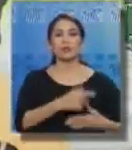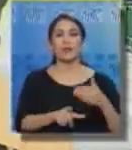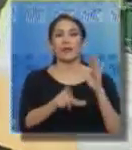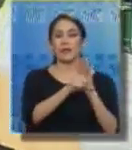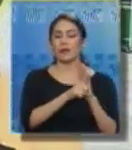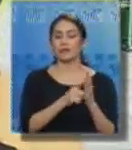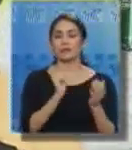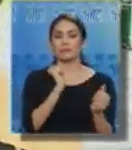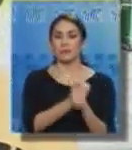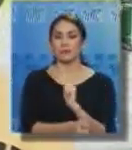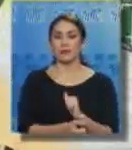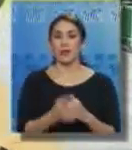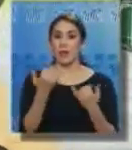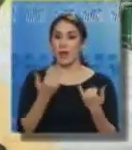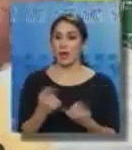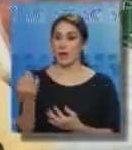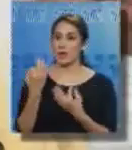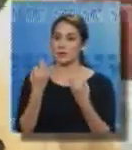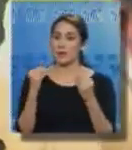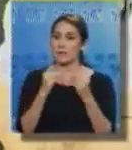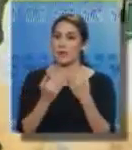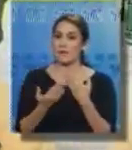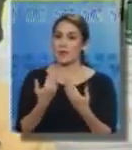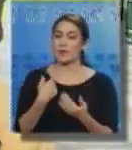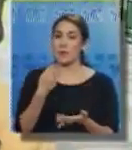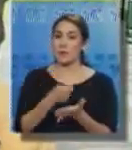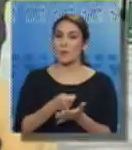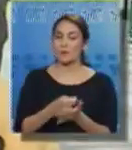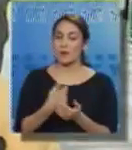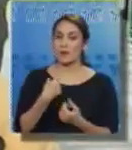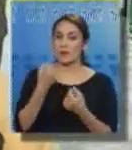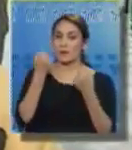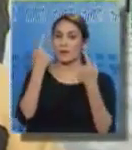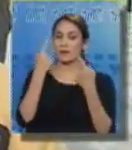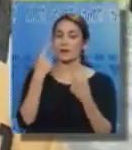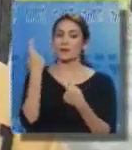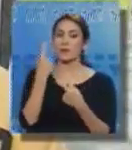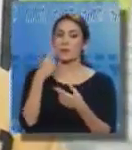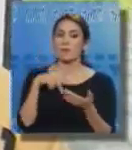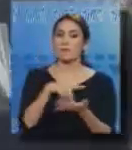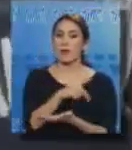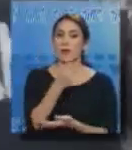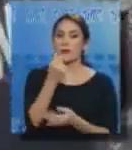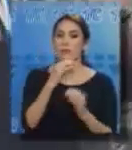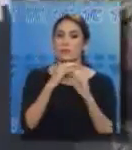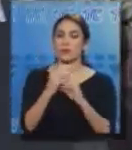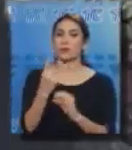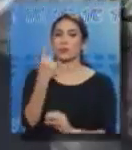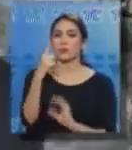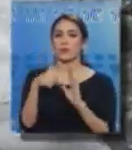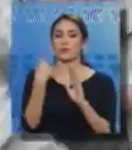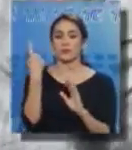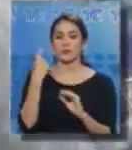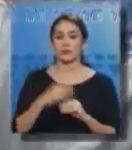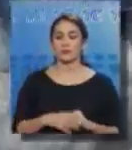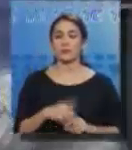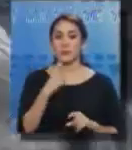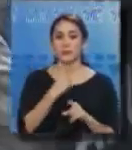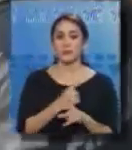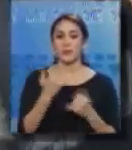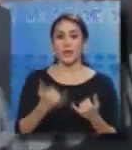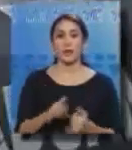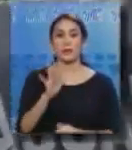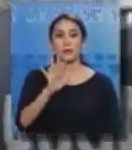Ahorita la señorita me está dando la facilidad, haciéndome entender que solo únicamente hay que pagar una cantidad. Paralelo a esto, los controles de la aduana